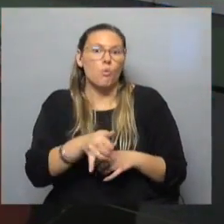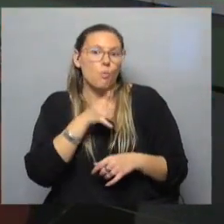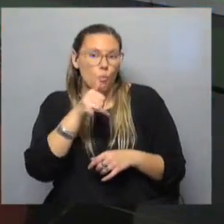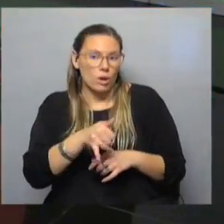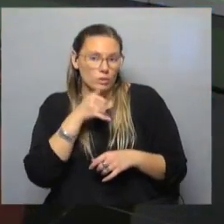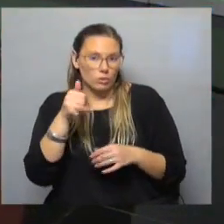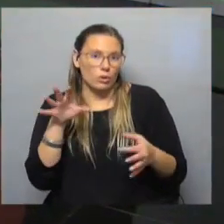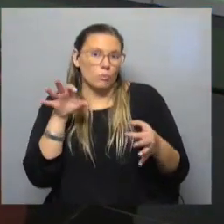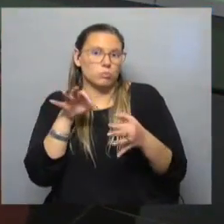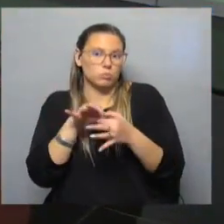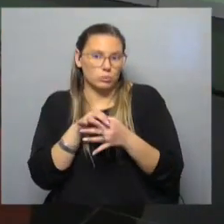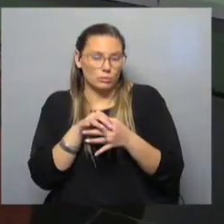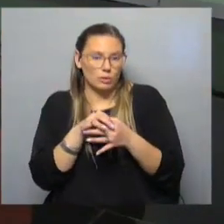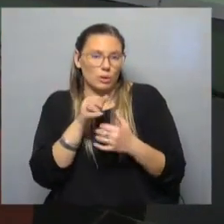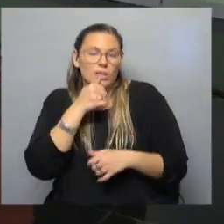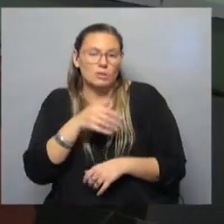en lo que está sucediendo.